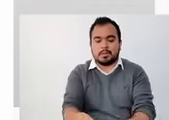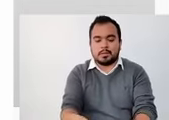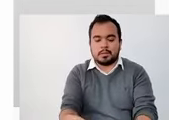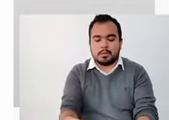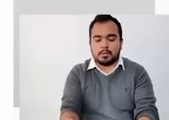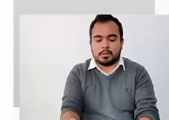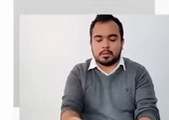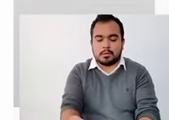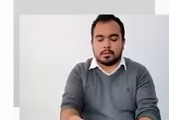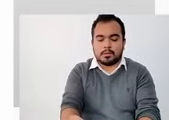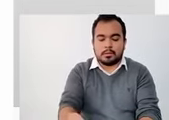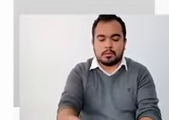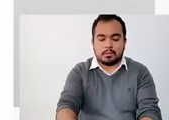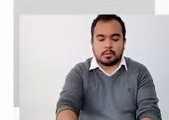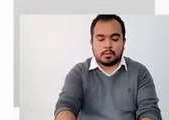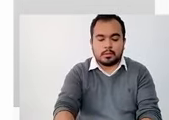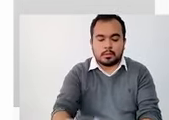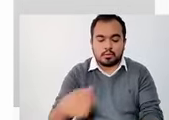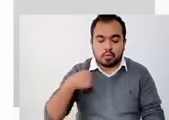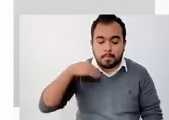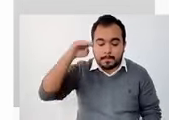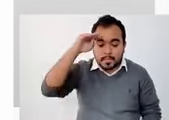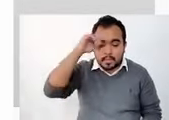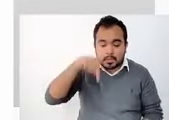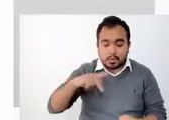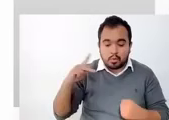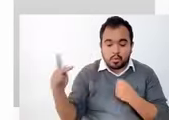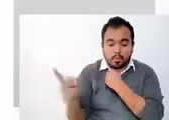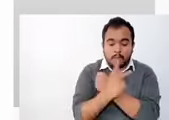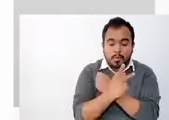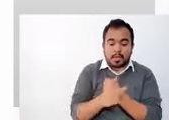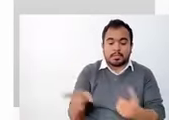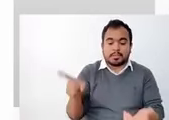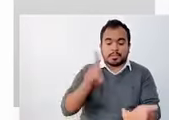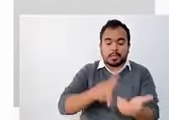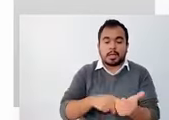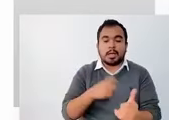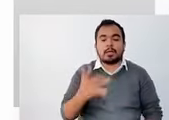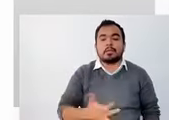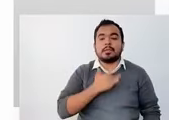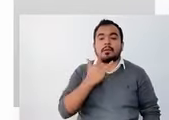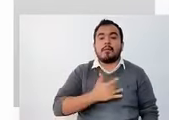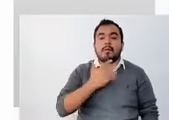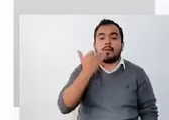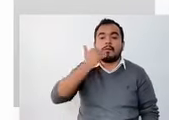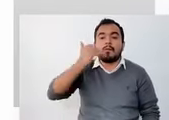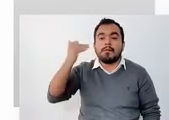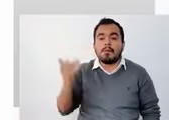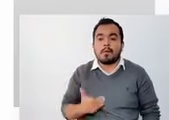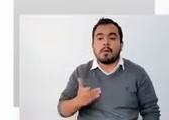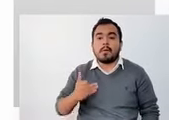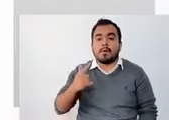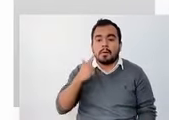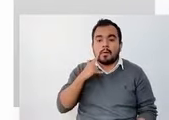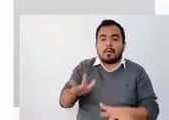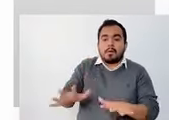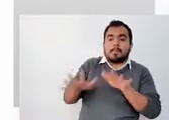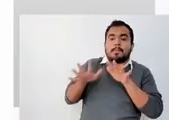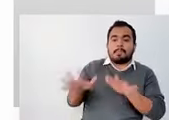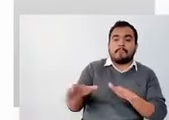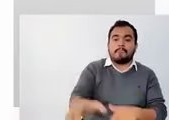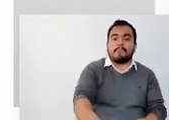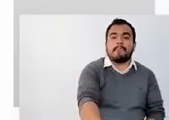tenido fenómenos político-criminales tan espectaculares como que la población penitenciaria se redujera en un